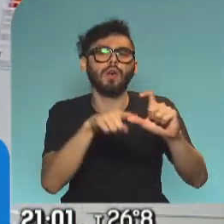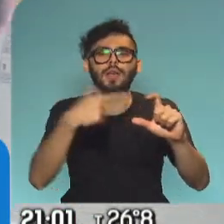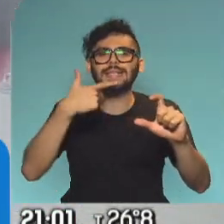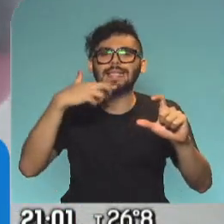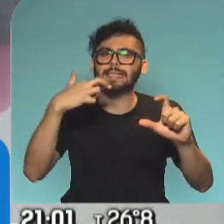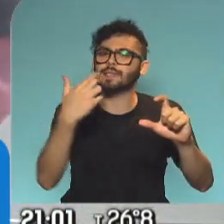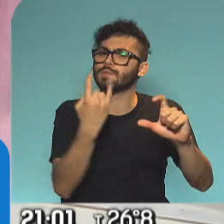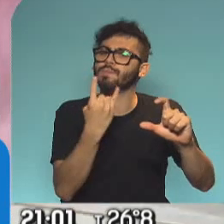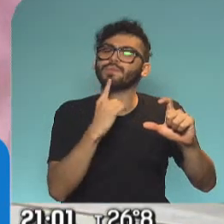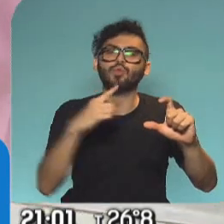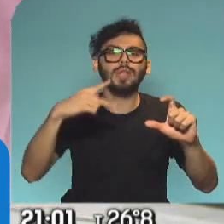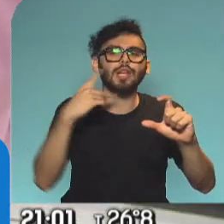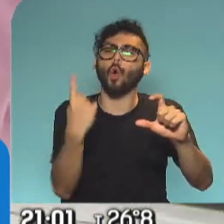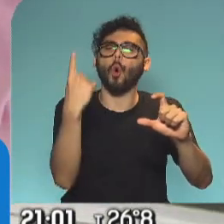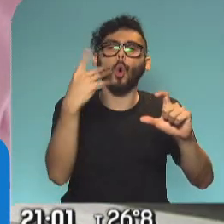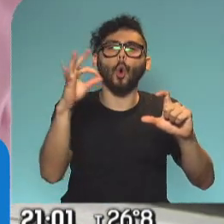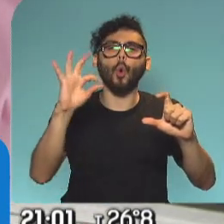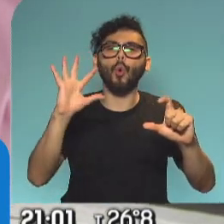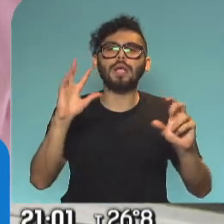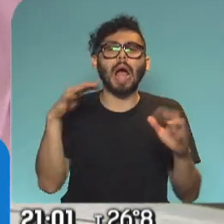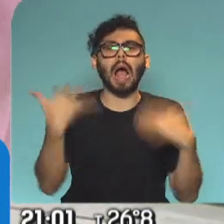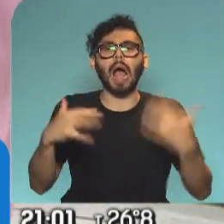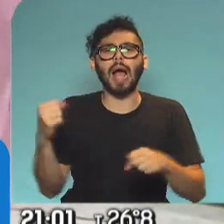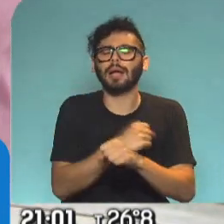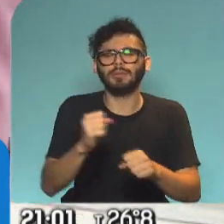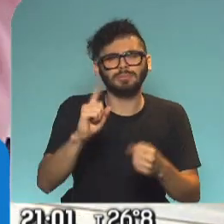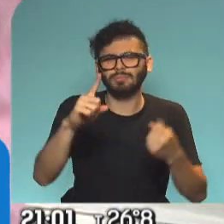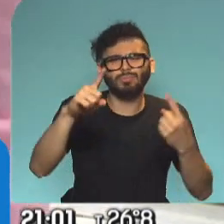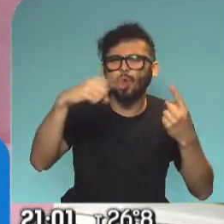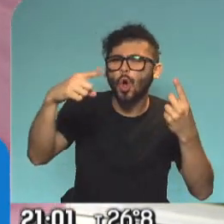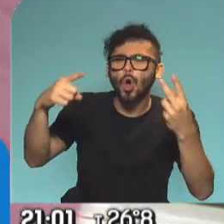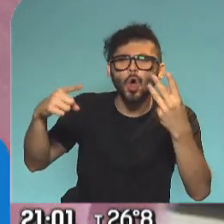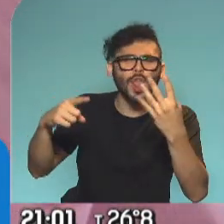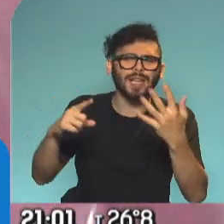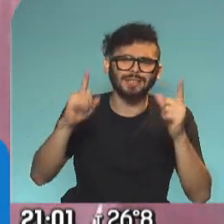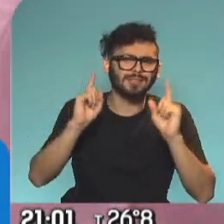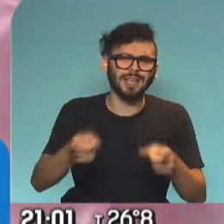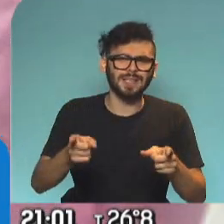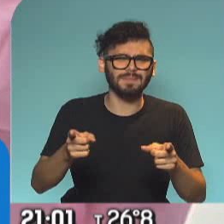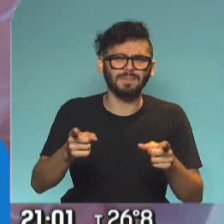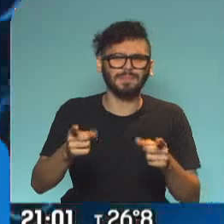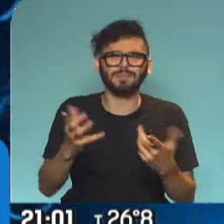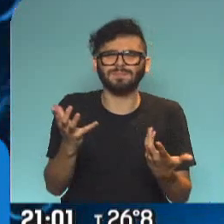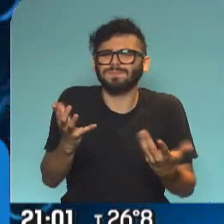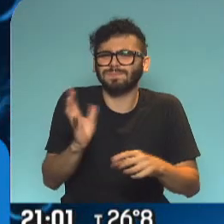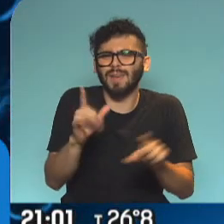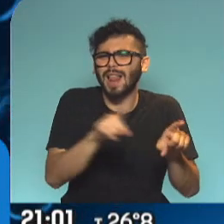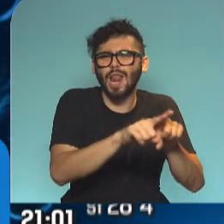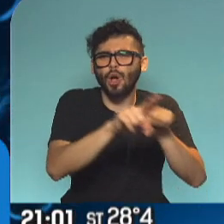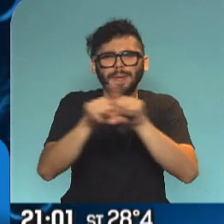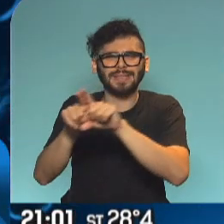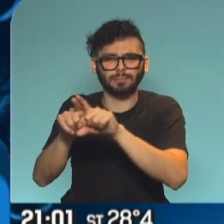este pequeño inconveniente. Claro. Son todas las demás también. Claro, todas las otras también. Digamos que estamos en la misma con